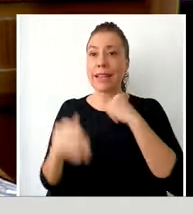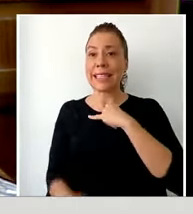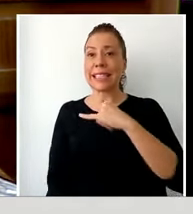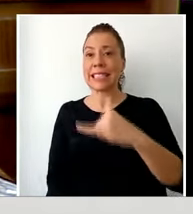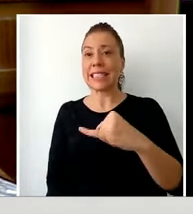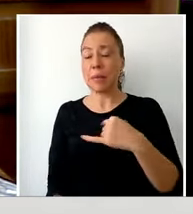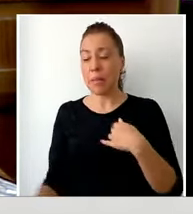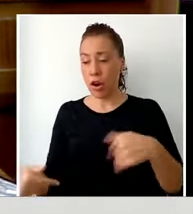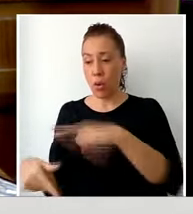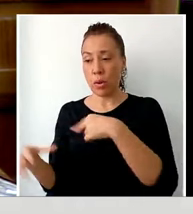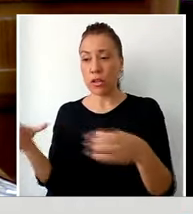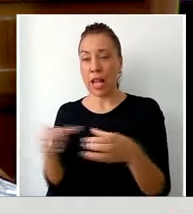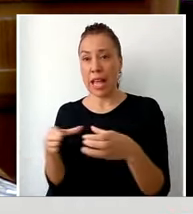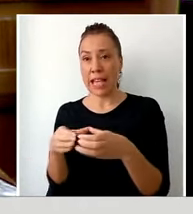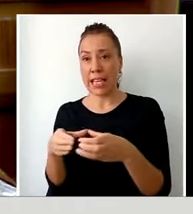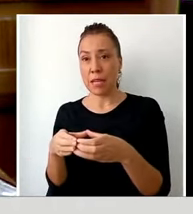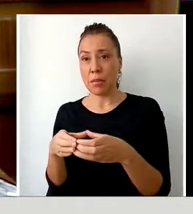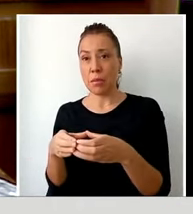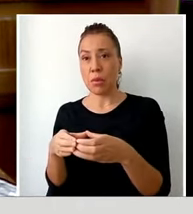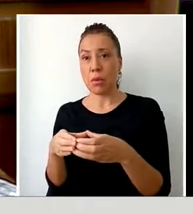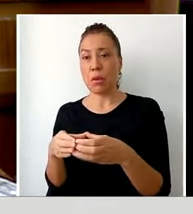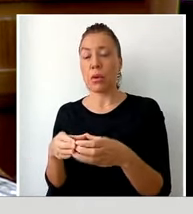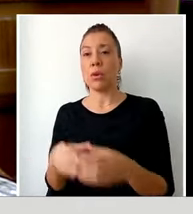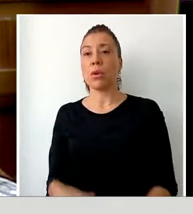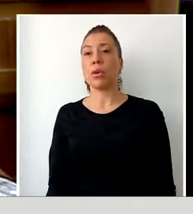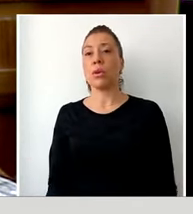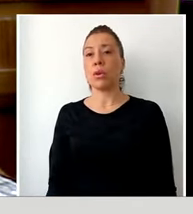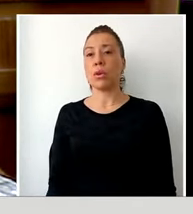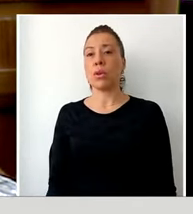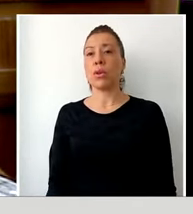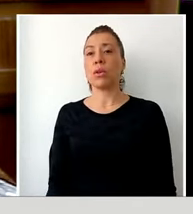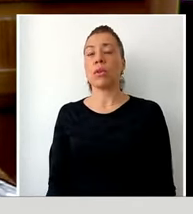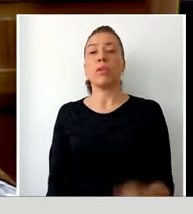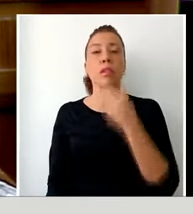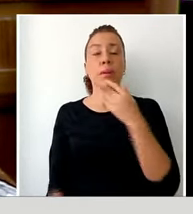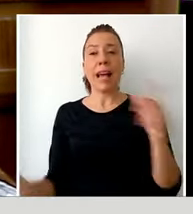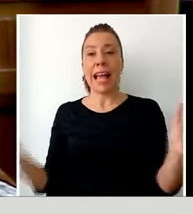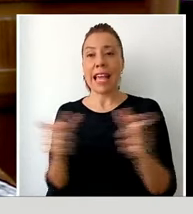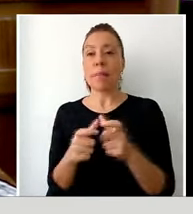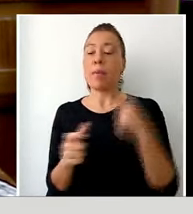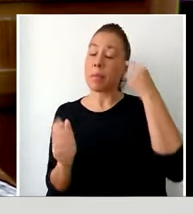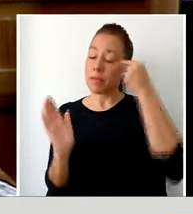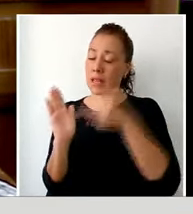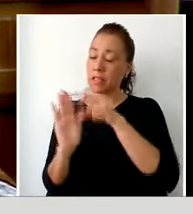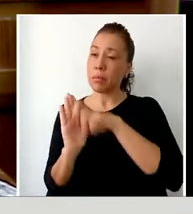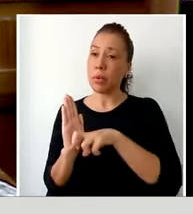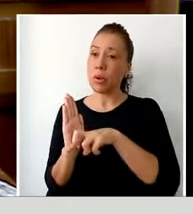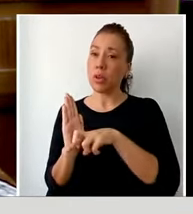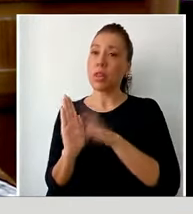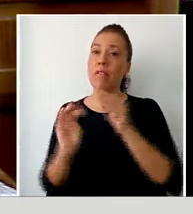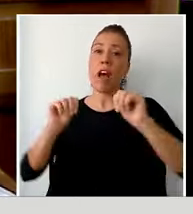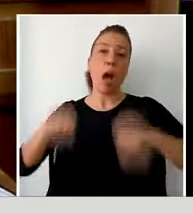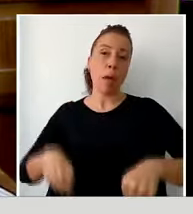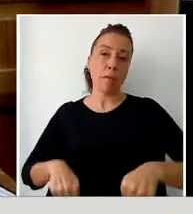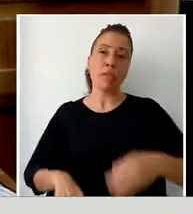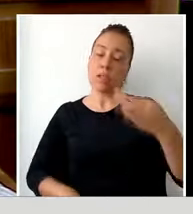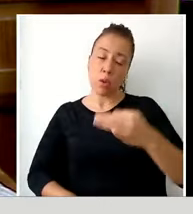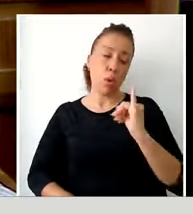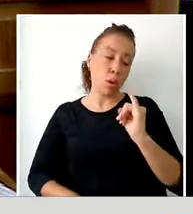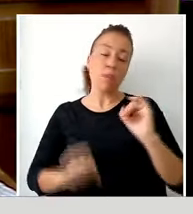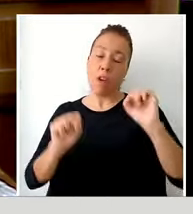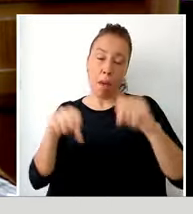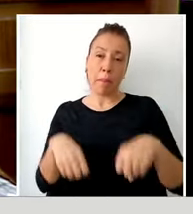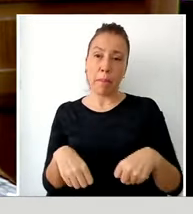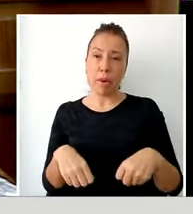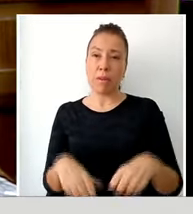no solo como equipo sino que como como comité y creemos que este proyecto bueno tenemos que aprobarlo de todas maneras y lo vamos a hacer